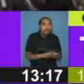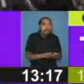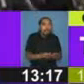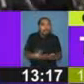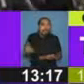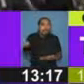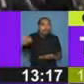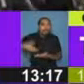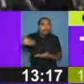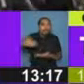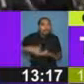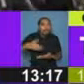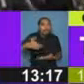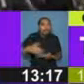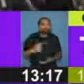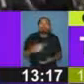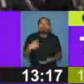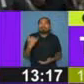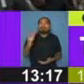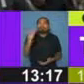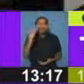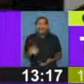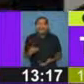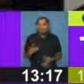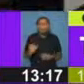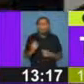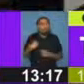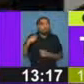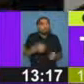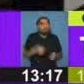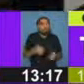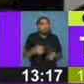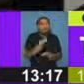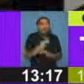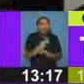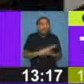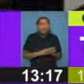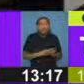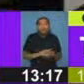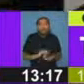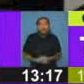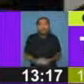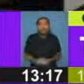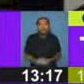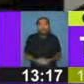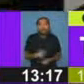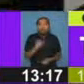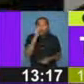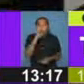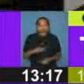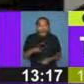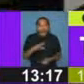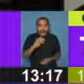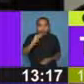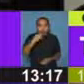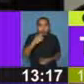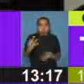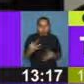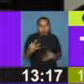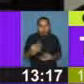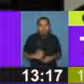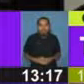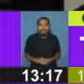grande y tienen un jardín de infantes también muy lindo así que hemos hecho muchas cosas en Santa Clara